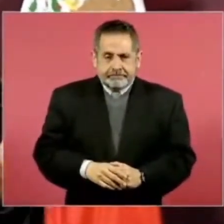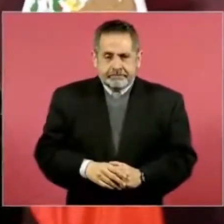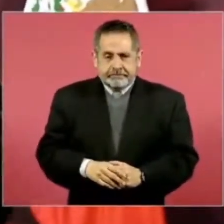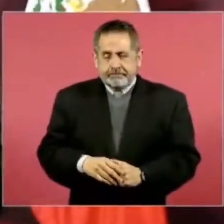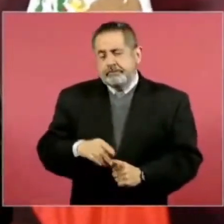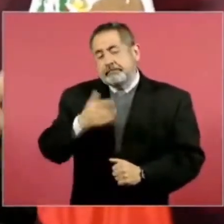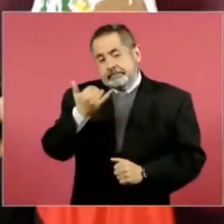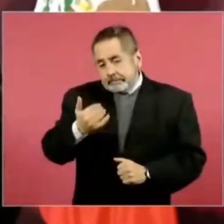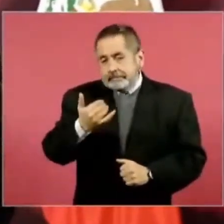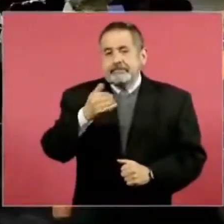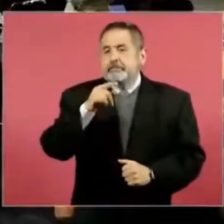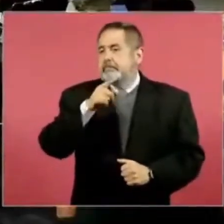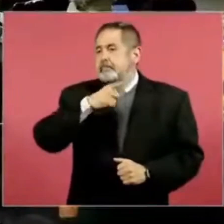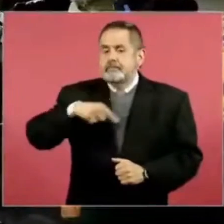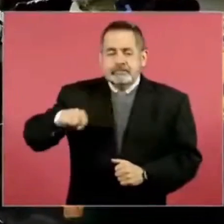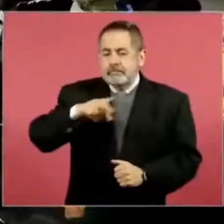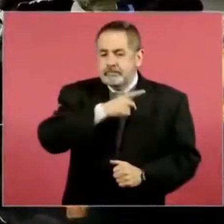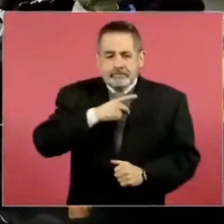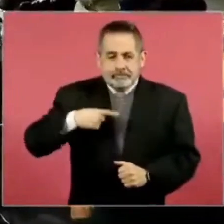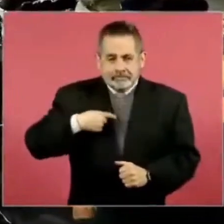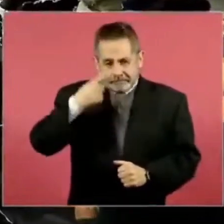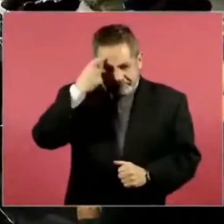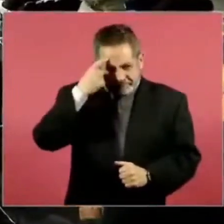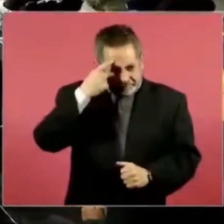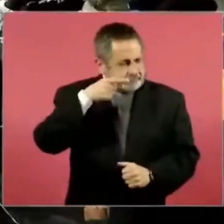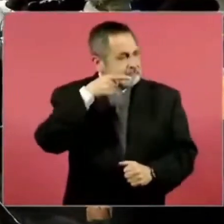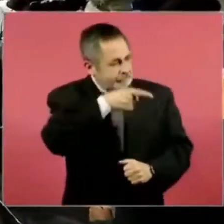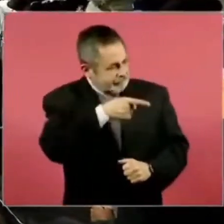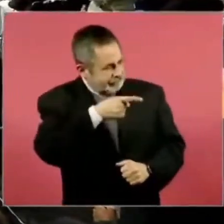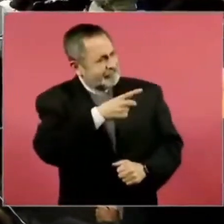obcecado en que cambien